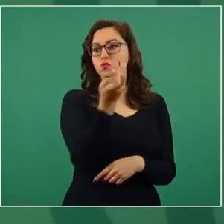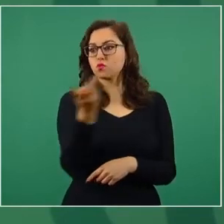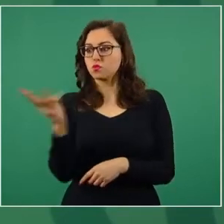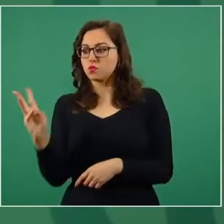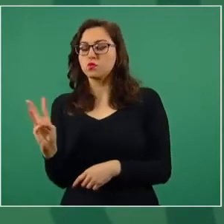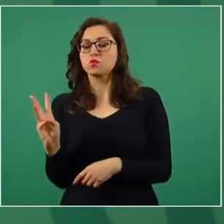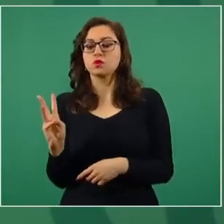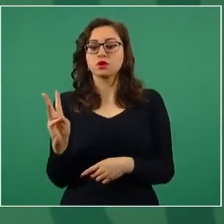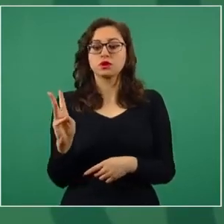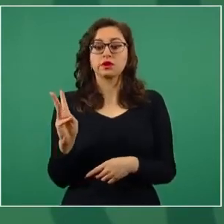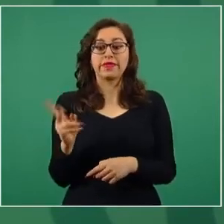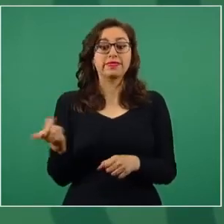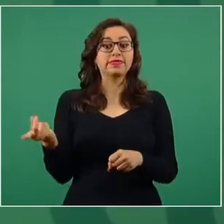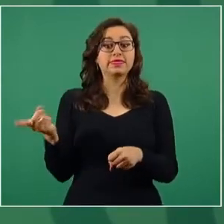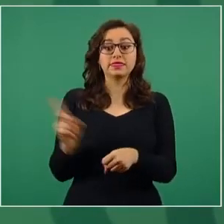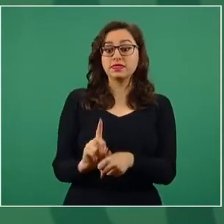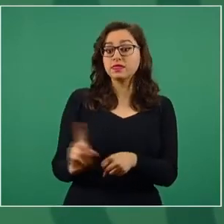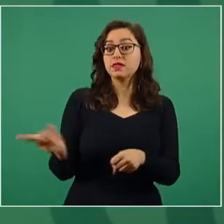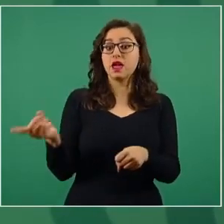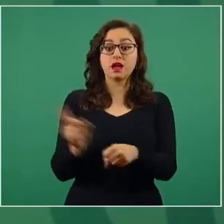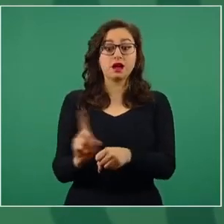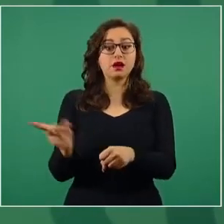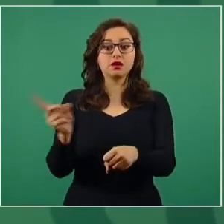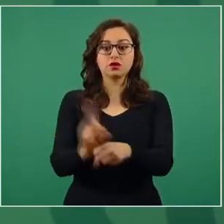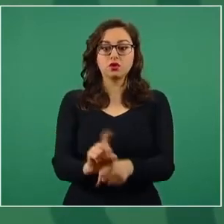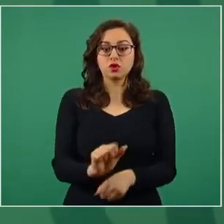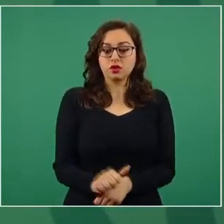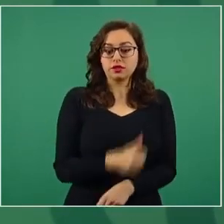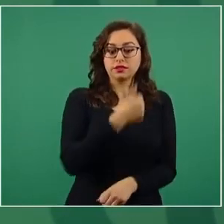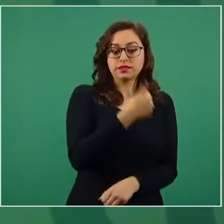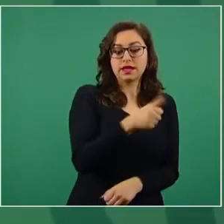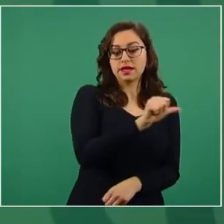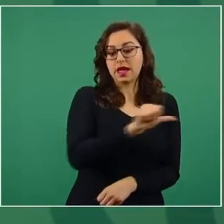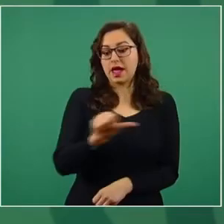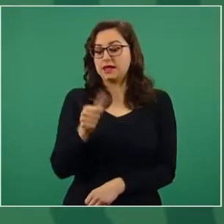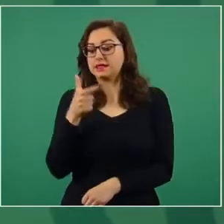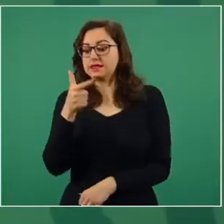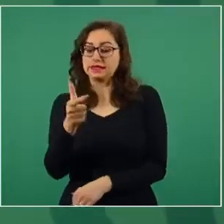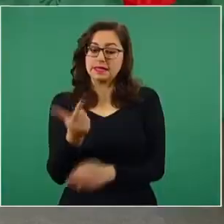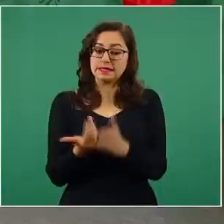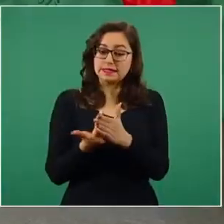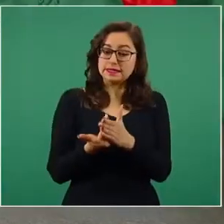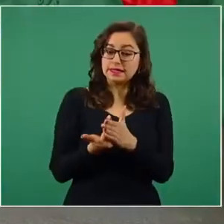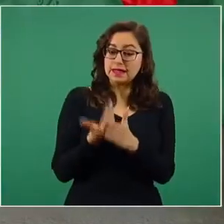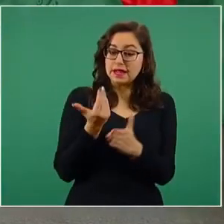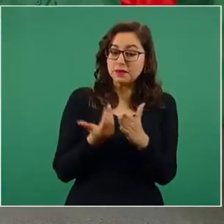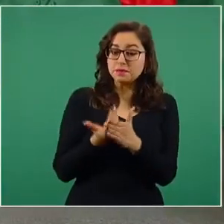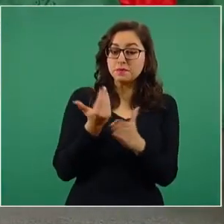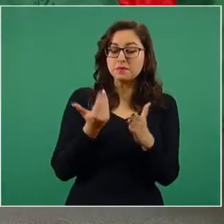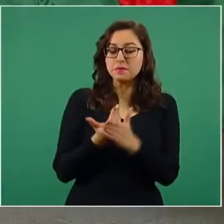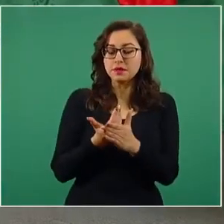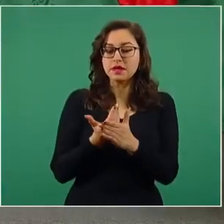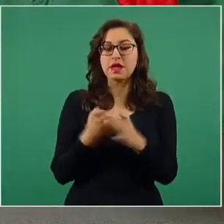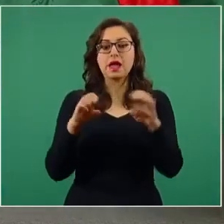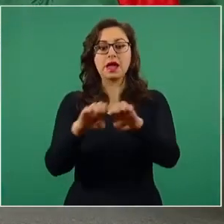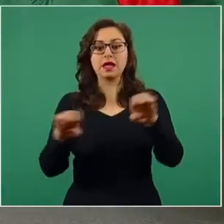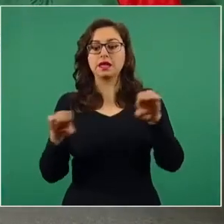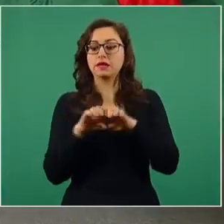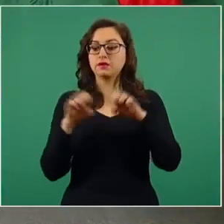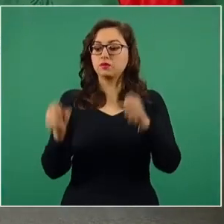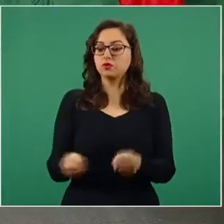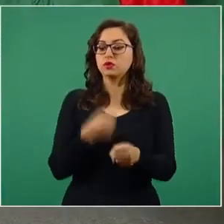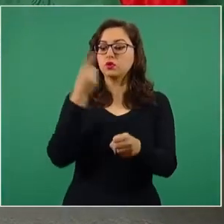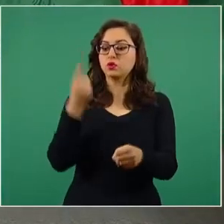diariamente de 6 a 7 de la mañana tenemos reunión del Gabinete de